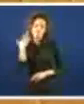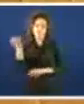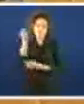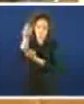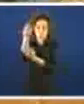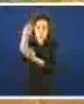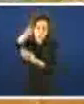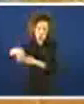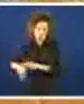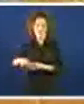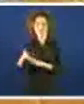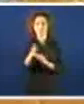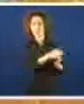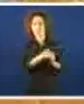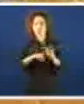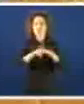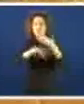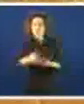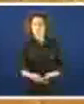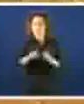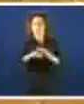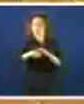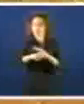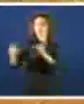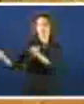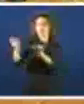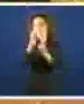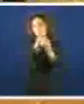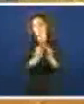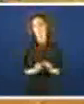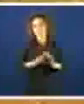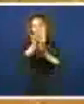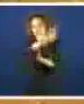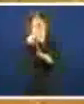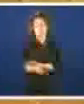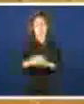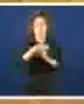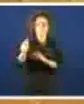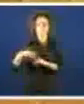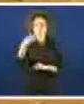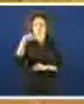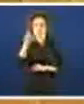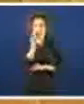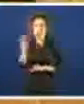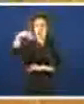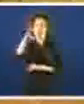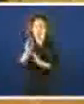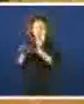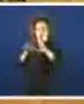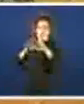No proceso de tramitación destes orzamentos sentía, parecía Bizancio asediado polos turcos, e falando do sexo dos